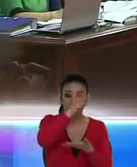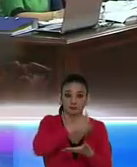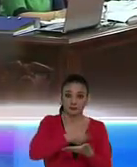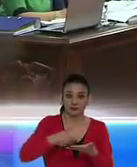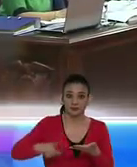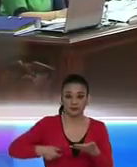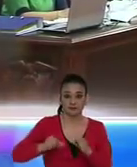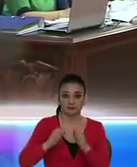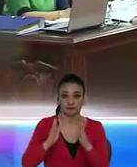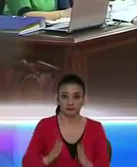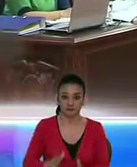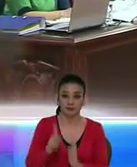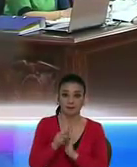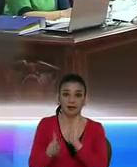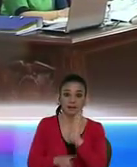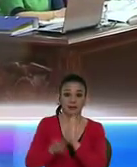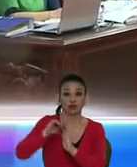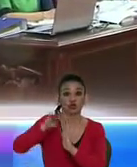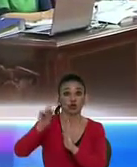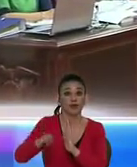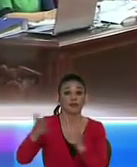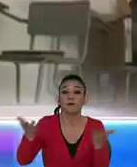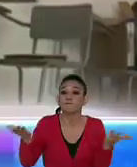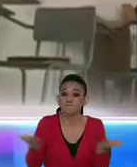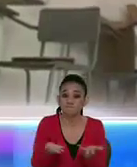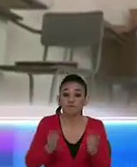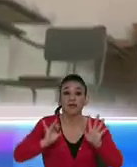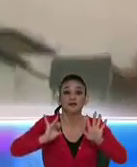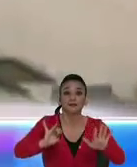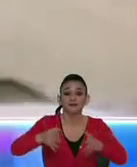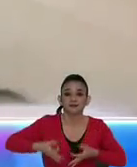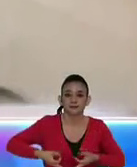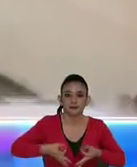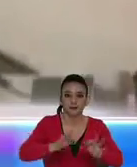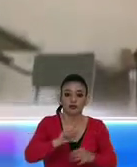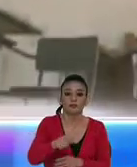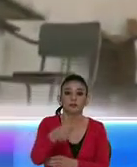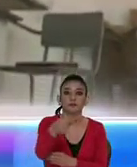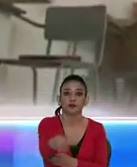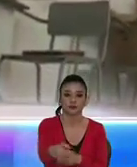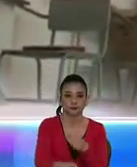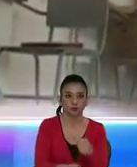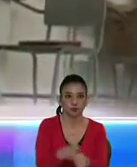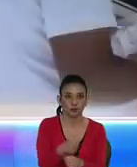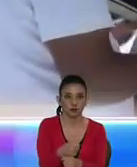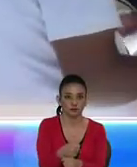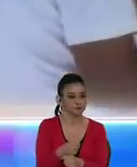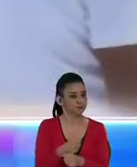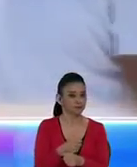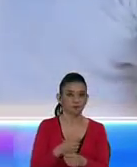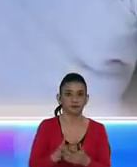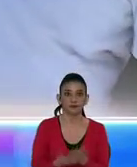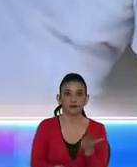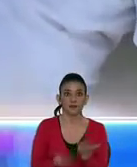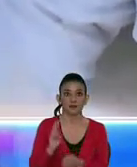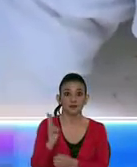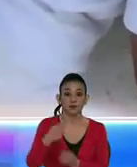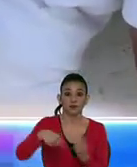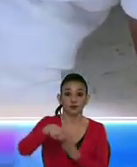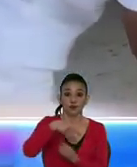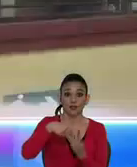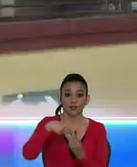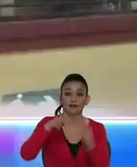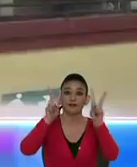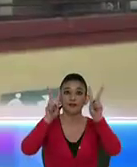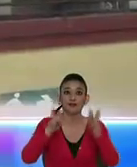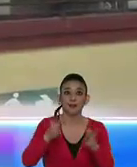y parlamentarios andinos se realizará el 7 de febrero del próximo año. Mientras que de existir segunda vuelta, en lo que concierne a la